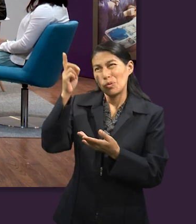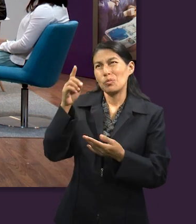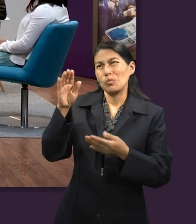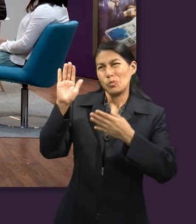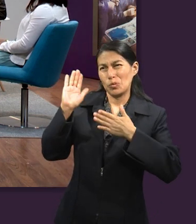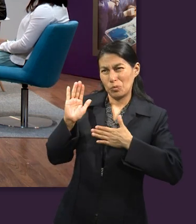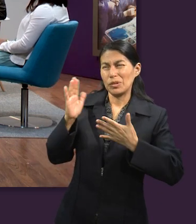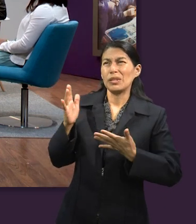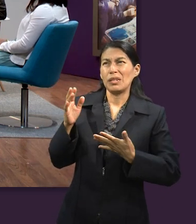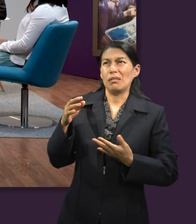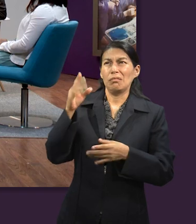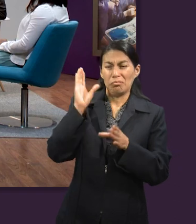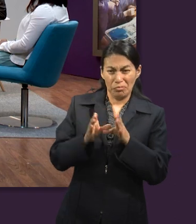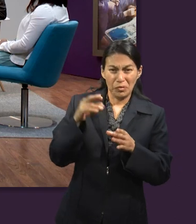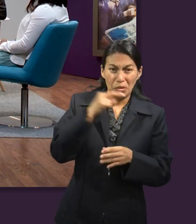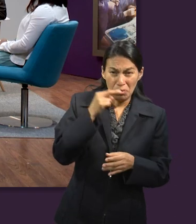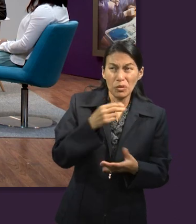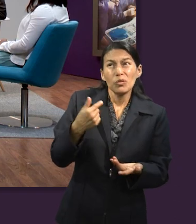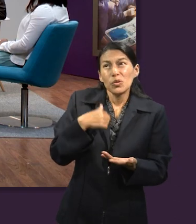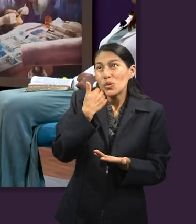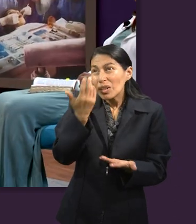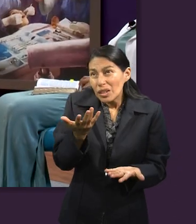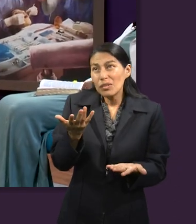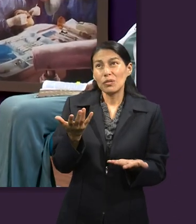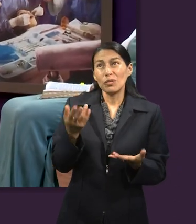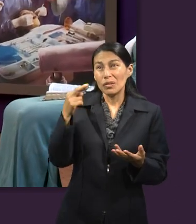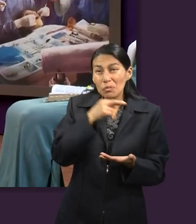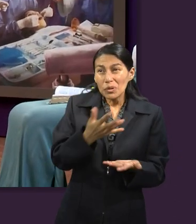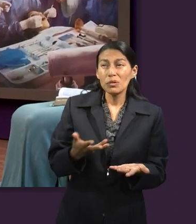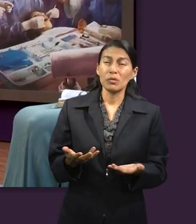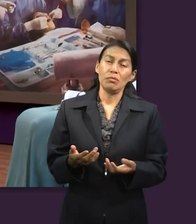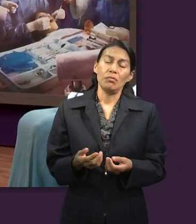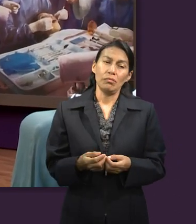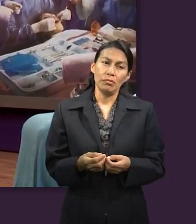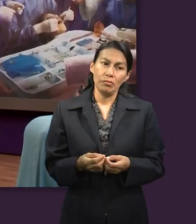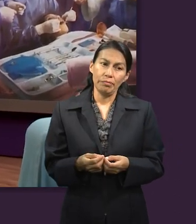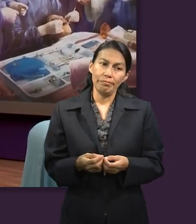dios se cumplan media nuestros tiempos inmediatamente